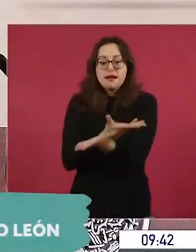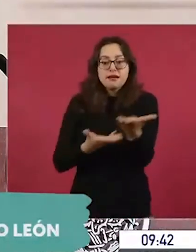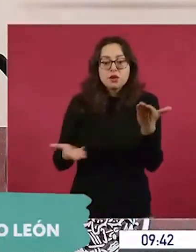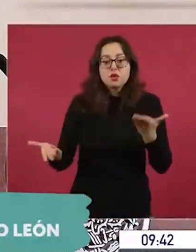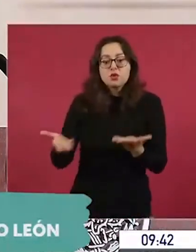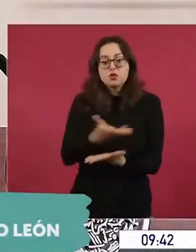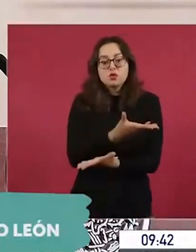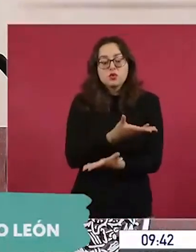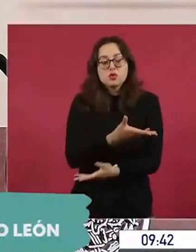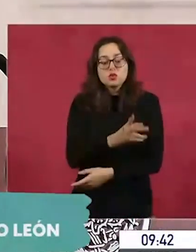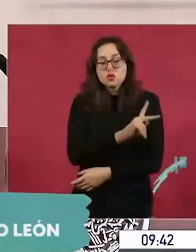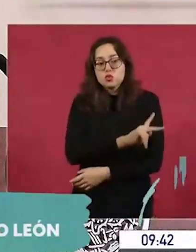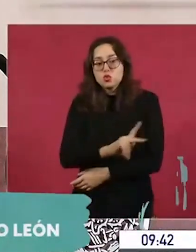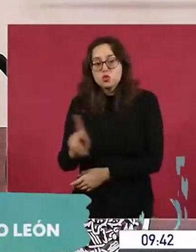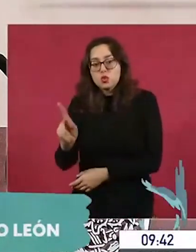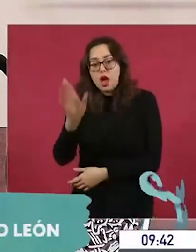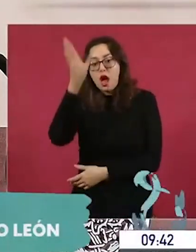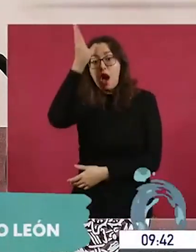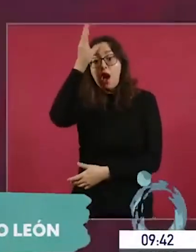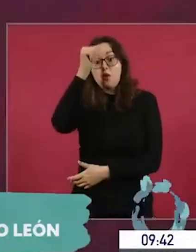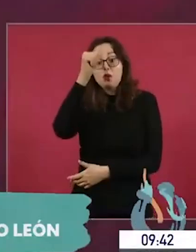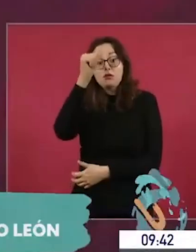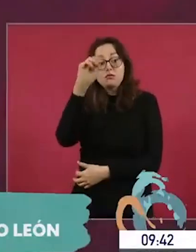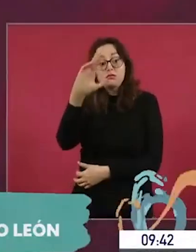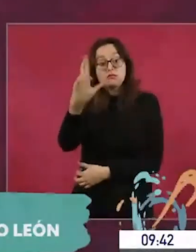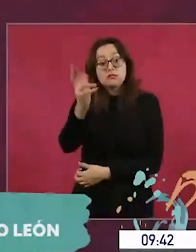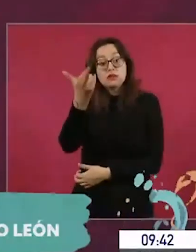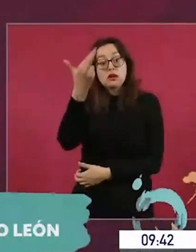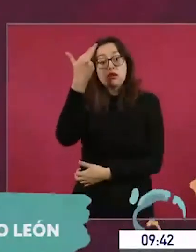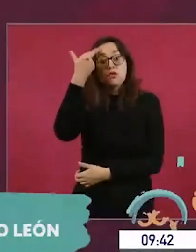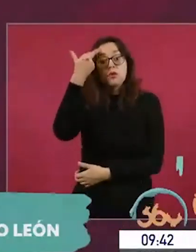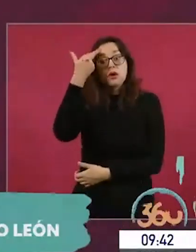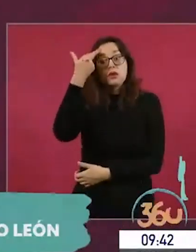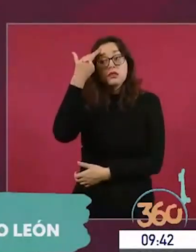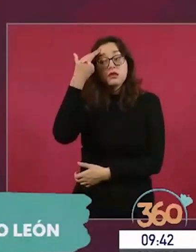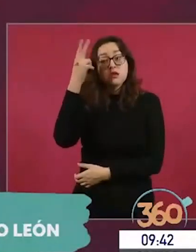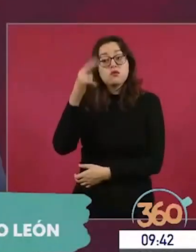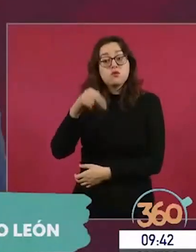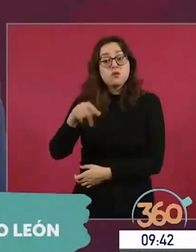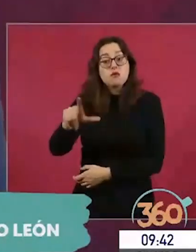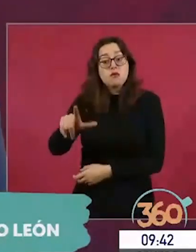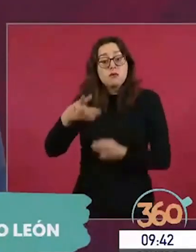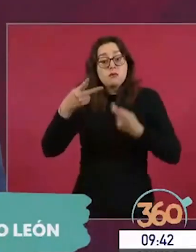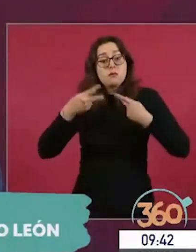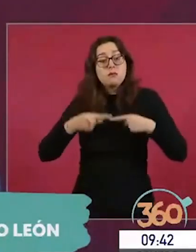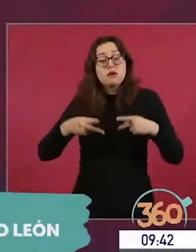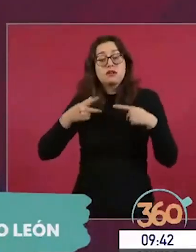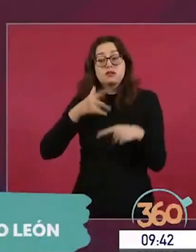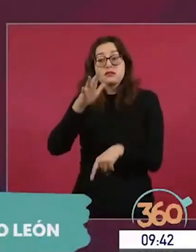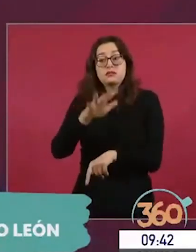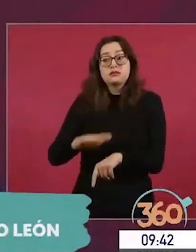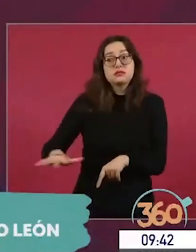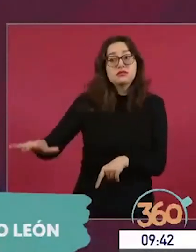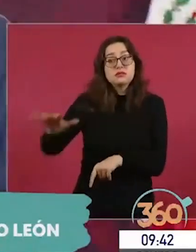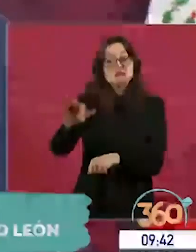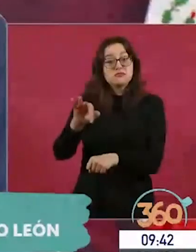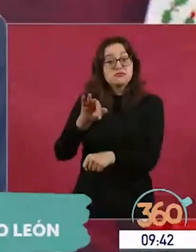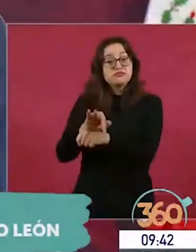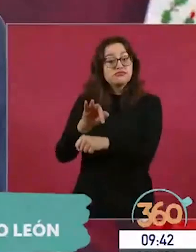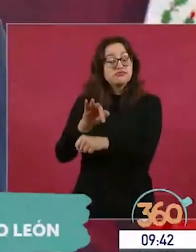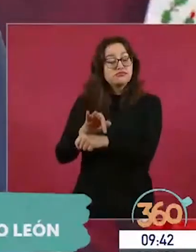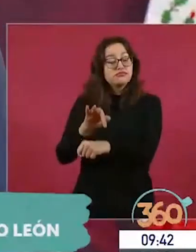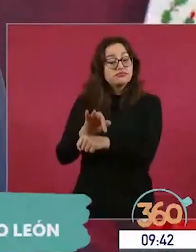se llegue un acuerdo En beneficio de la población de Nuevo